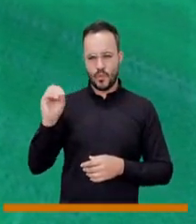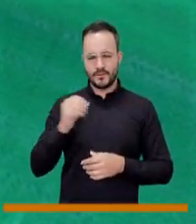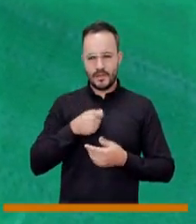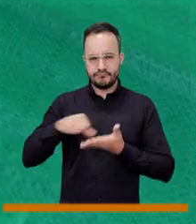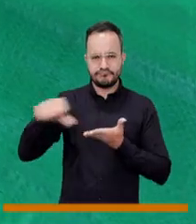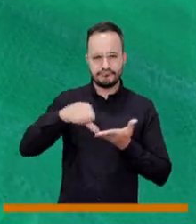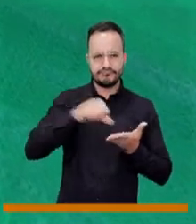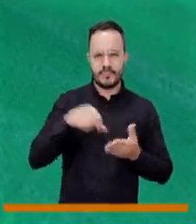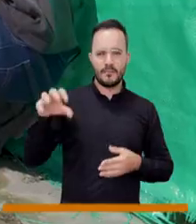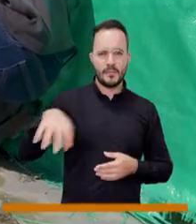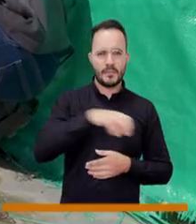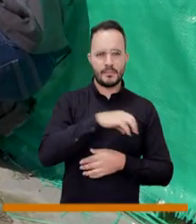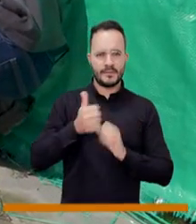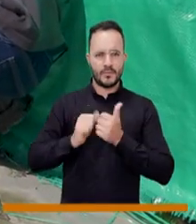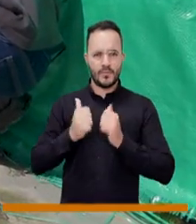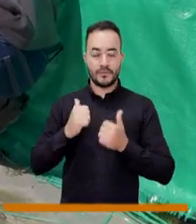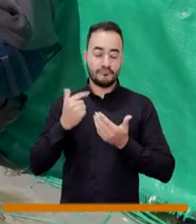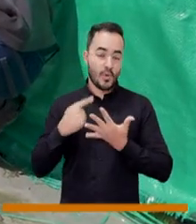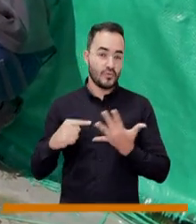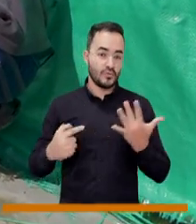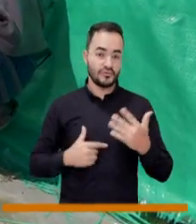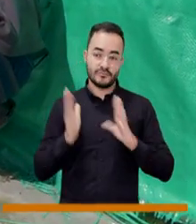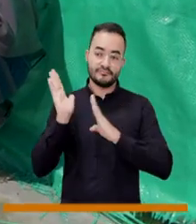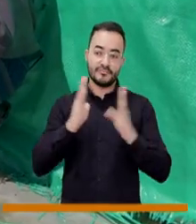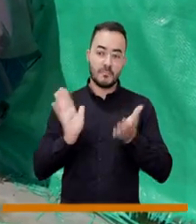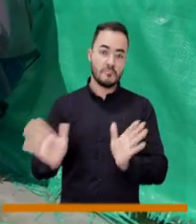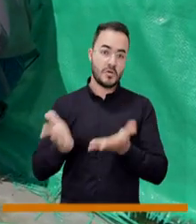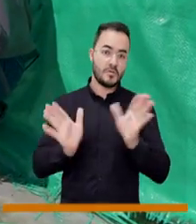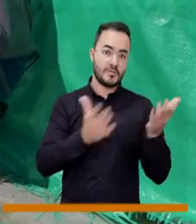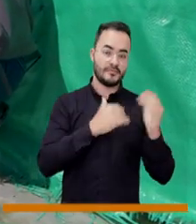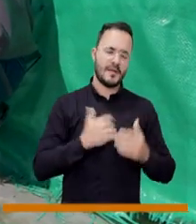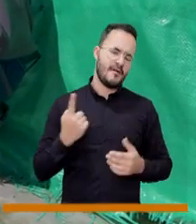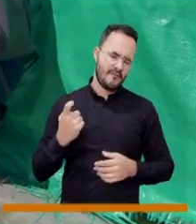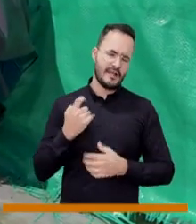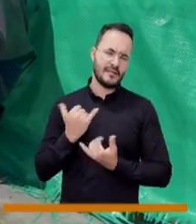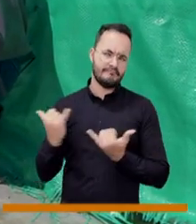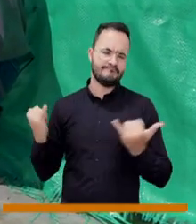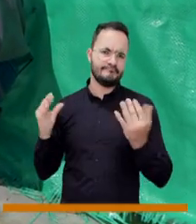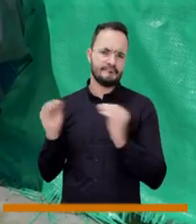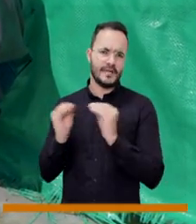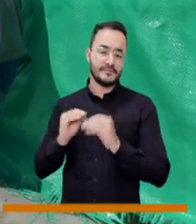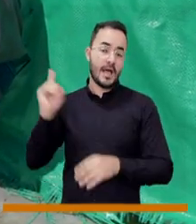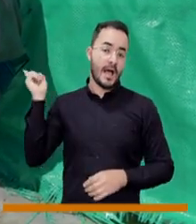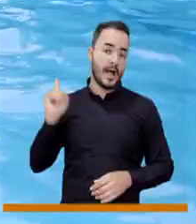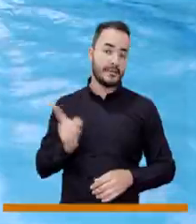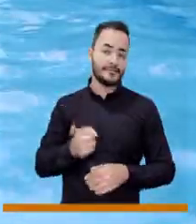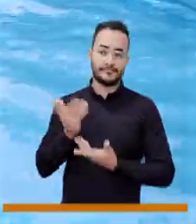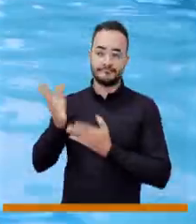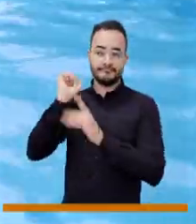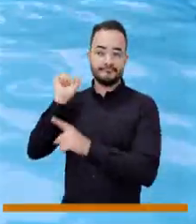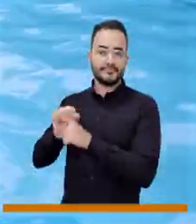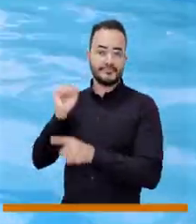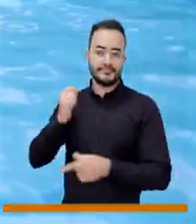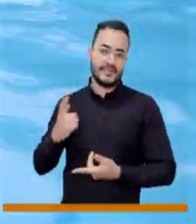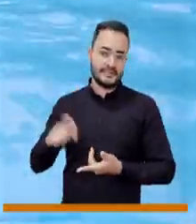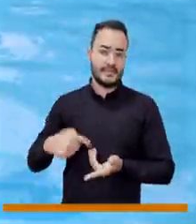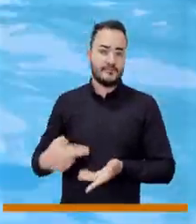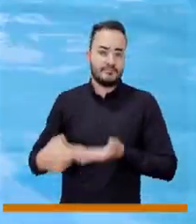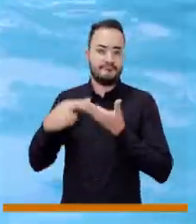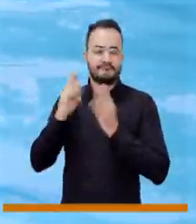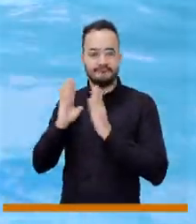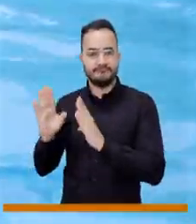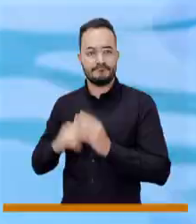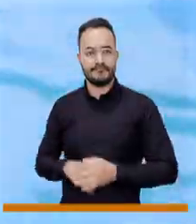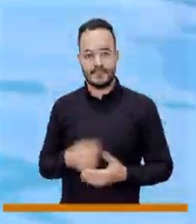alrededor de más de 350 escenarios deportivos que se intervinieron. Quedan faltando muchos escenarios que tuvieron un abandono por muchos años y que